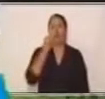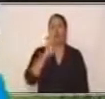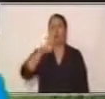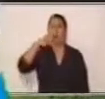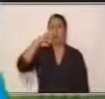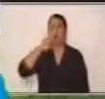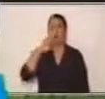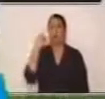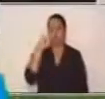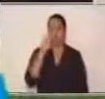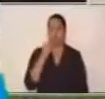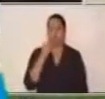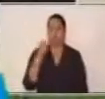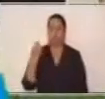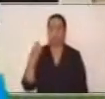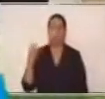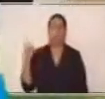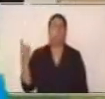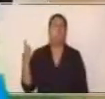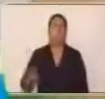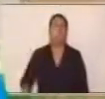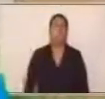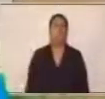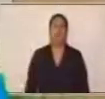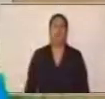ángulo. Tengo la línea